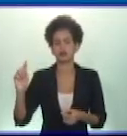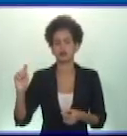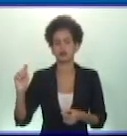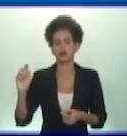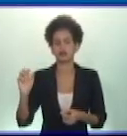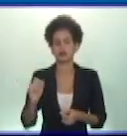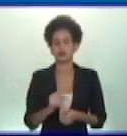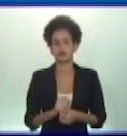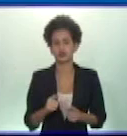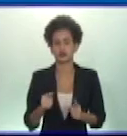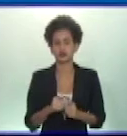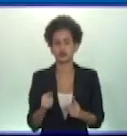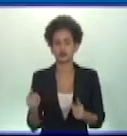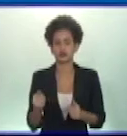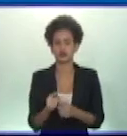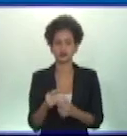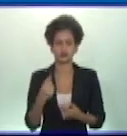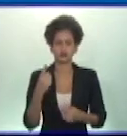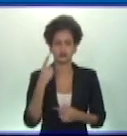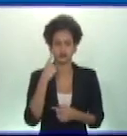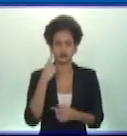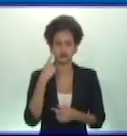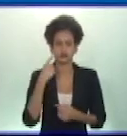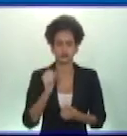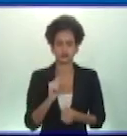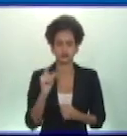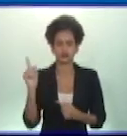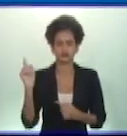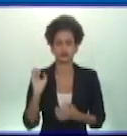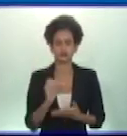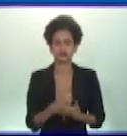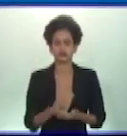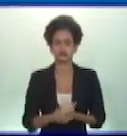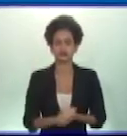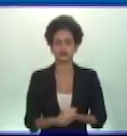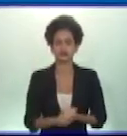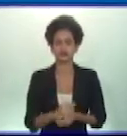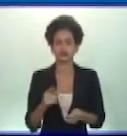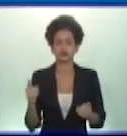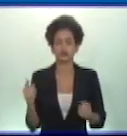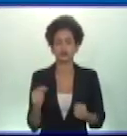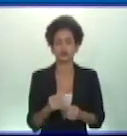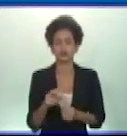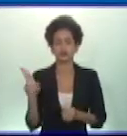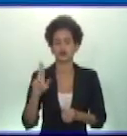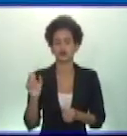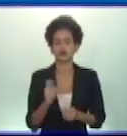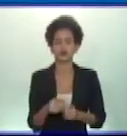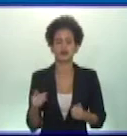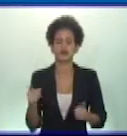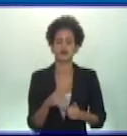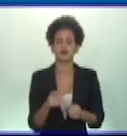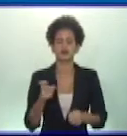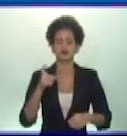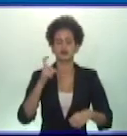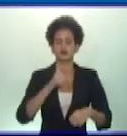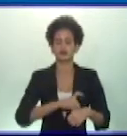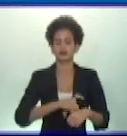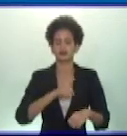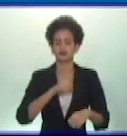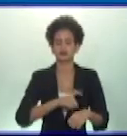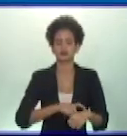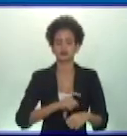¿Qué ejercitarás en este encuentro? Vamos a estar trabajando las unidades de medida de la magnitud tiempo,